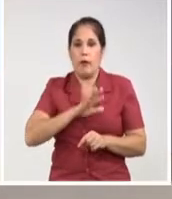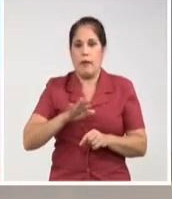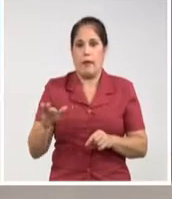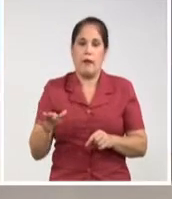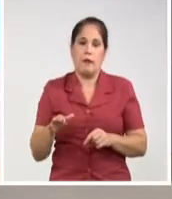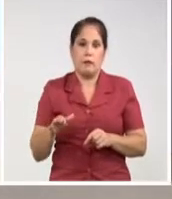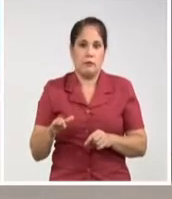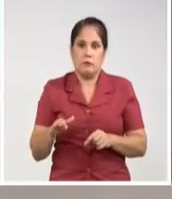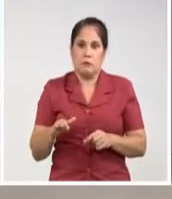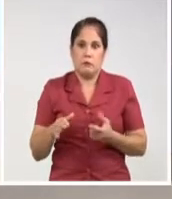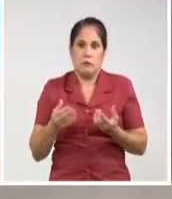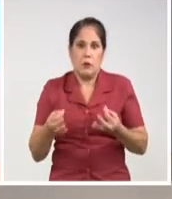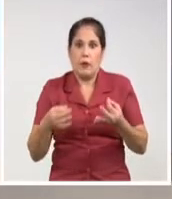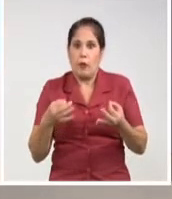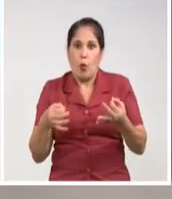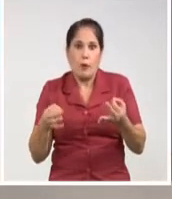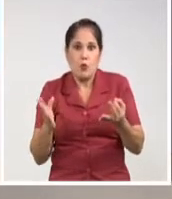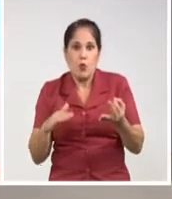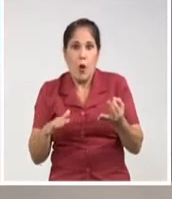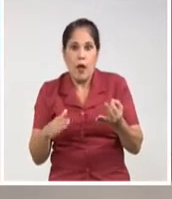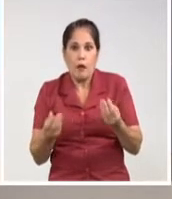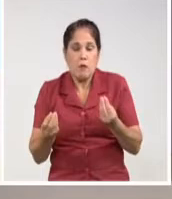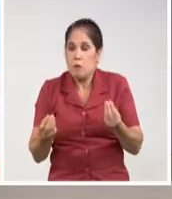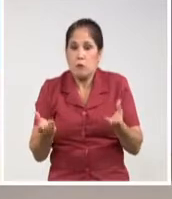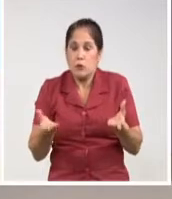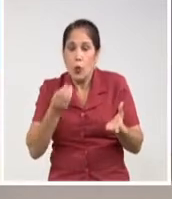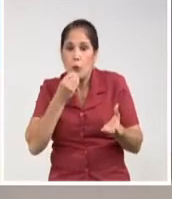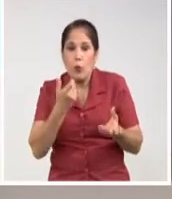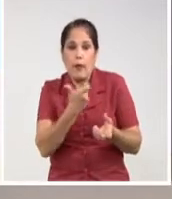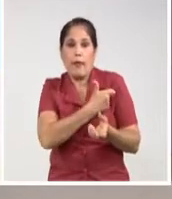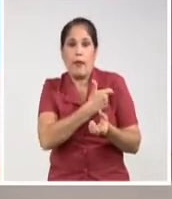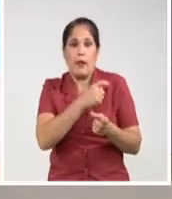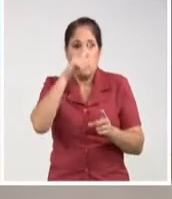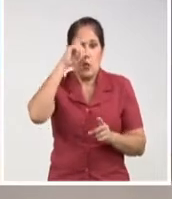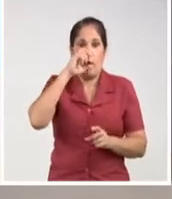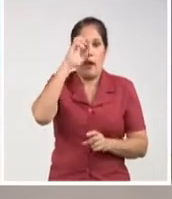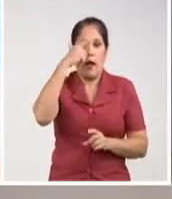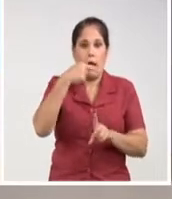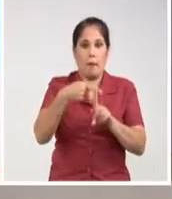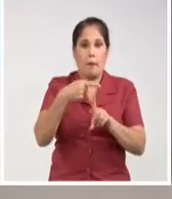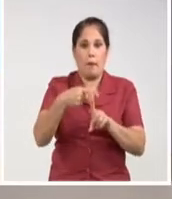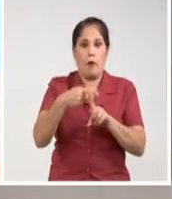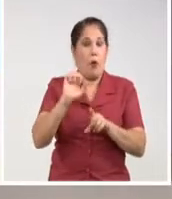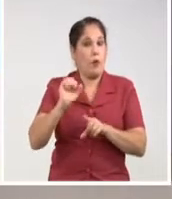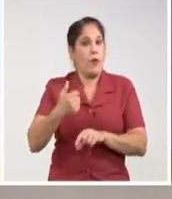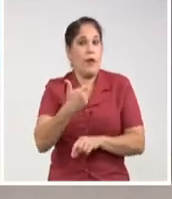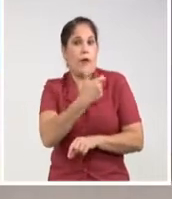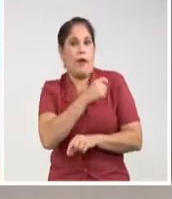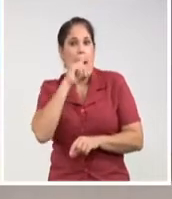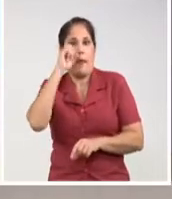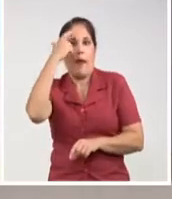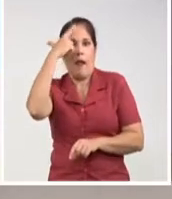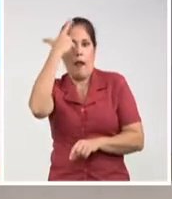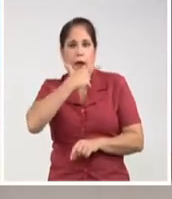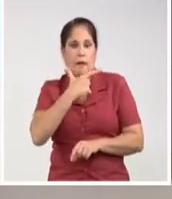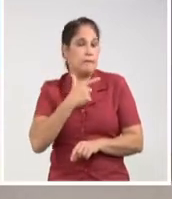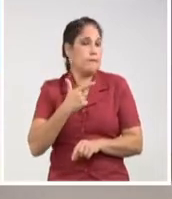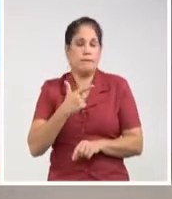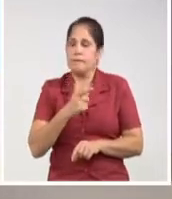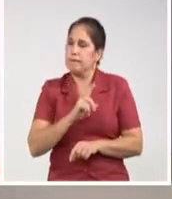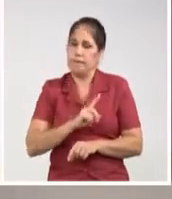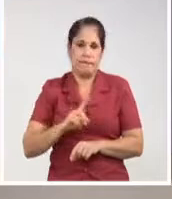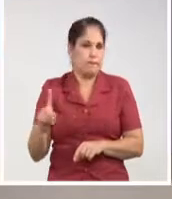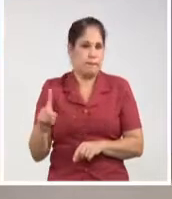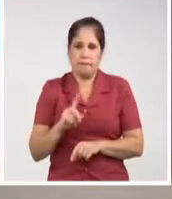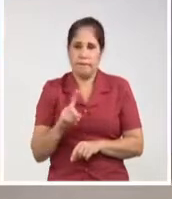el hecho de no tener el documento no le daba derecho a la Soberana Plus, por lo que tenía que vacunarse con Abdala. Miren, lo